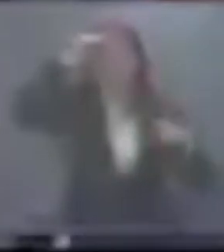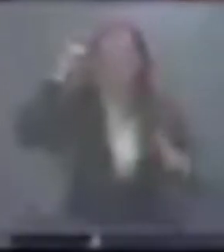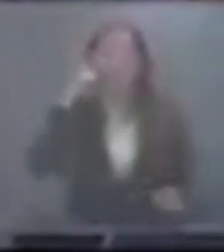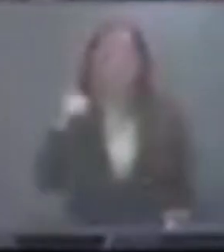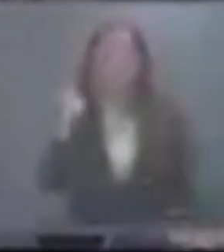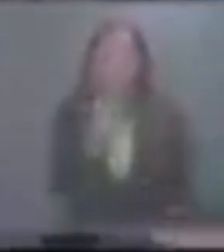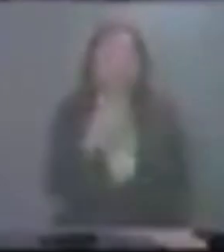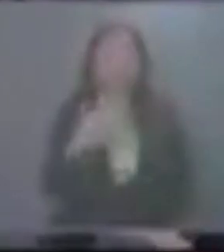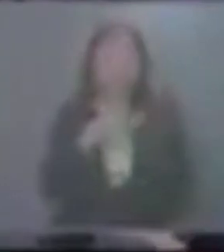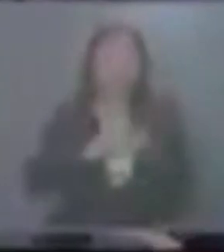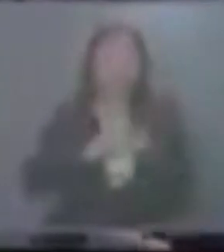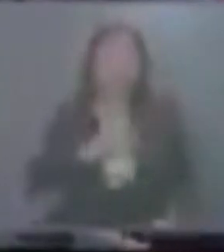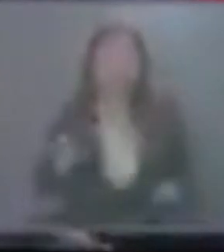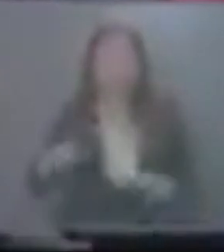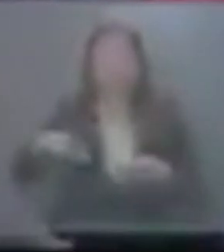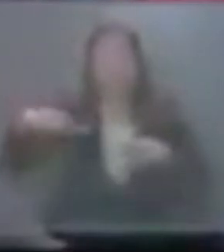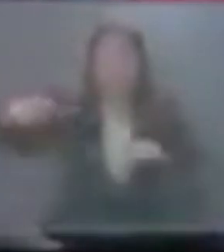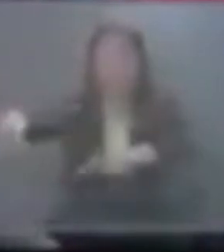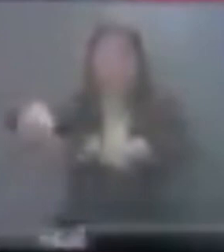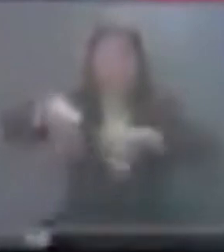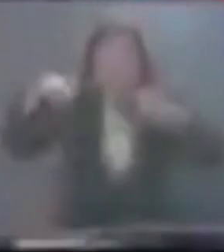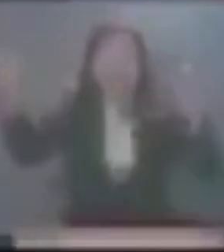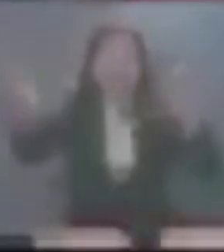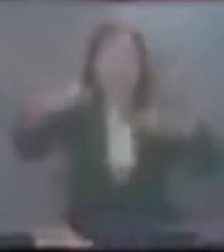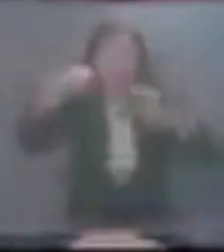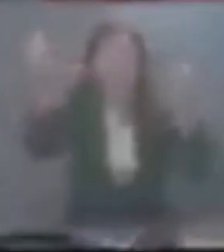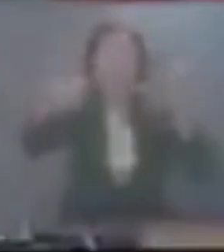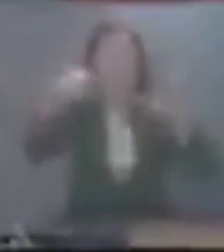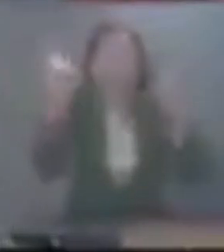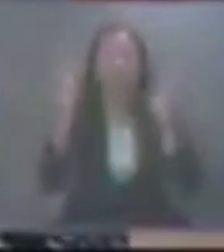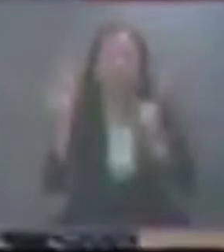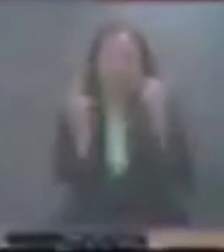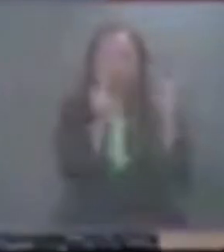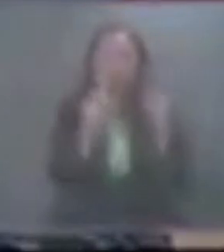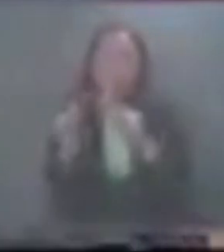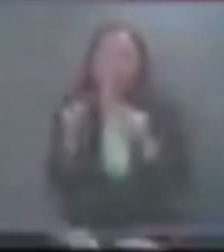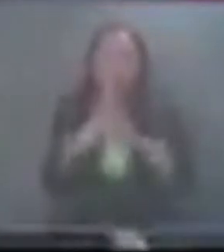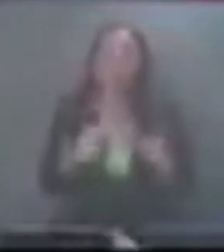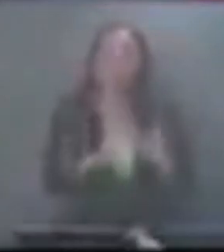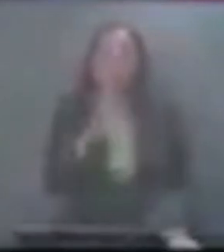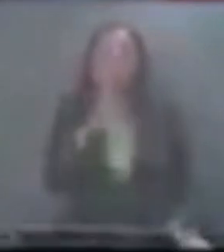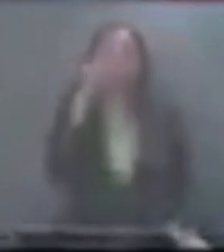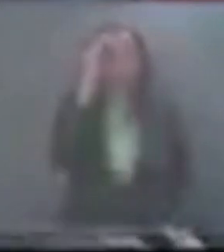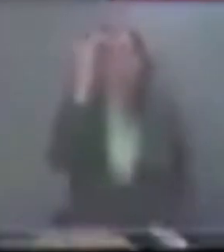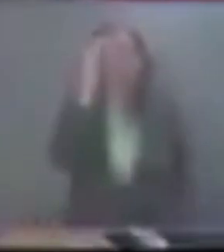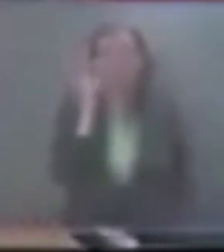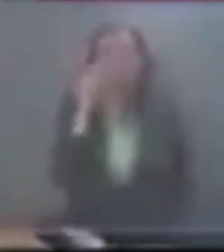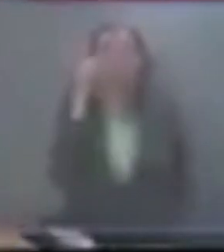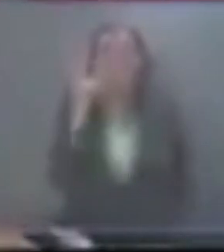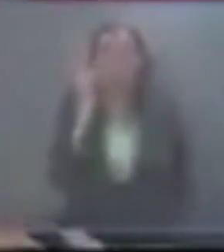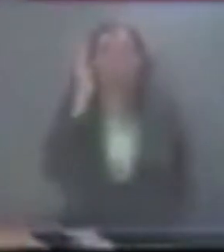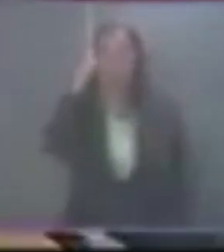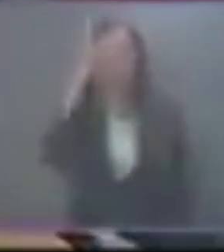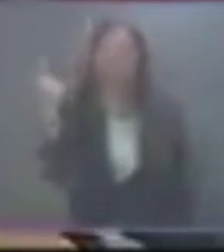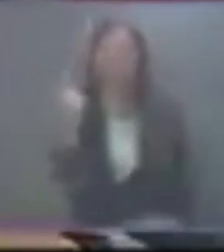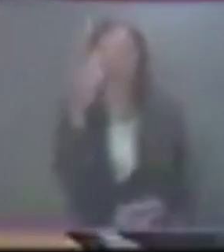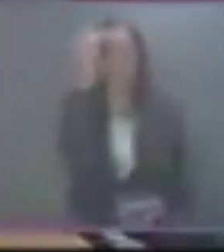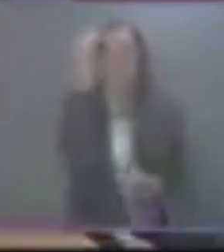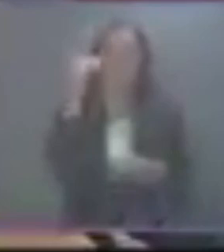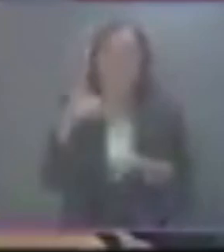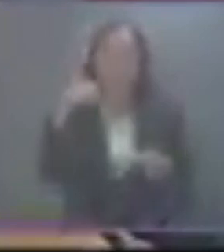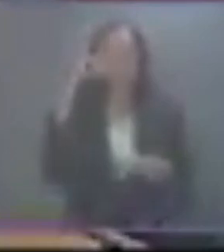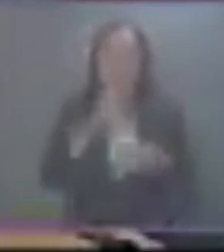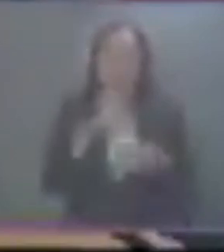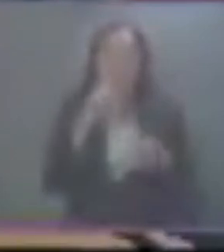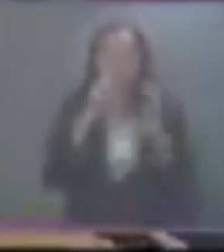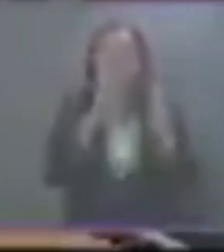donde mis adversarios me van a criticar pero sabe de que puede tener certeza mis electores en la libertad y